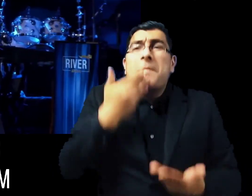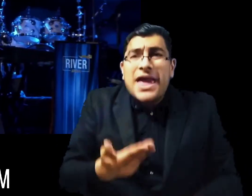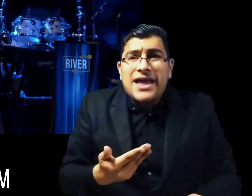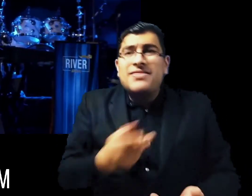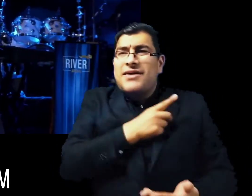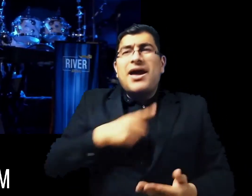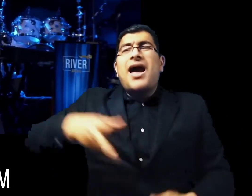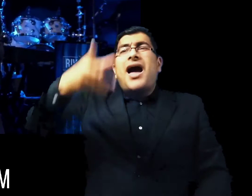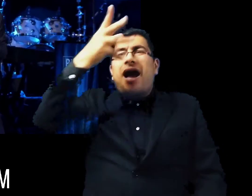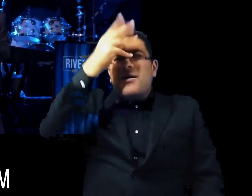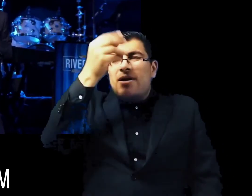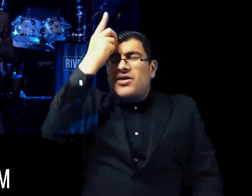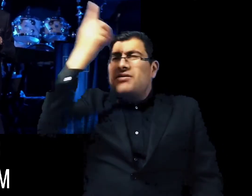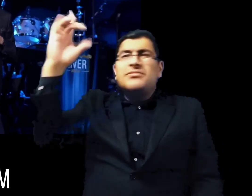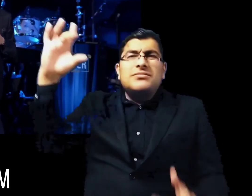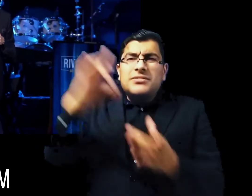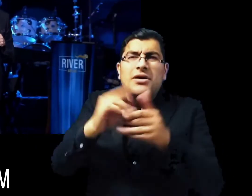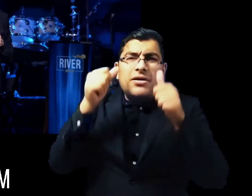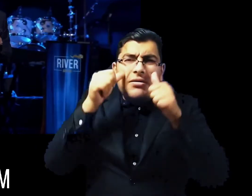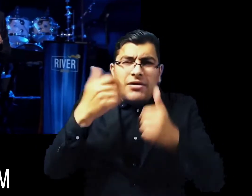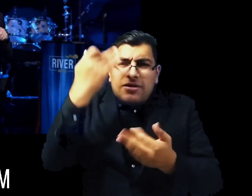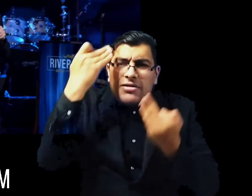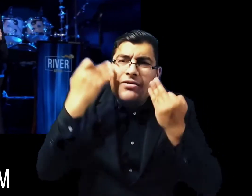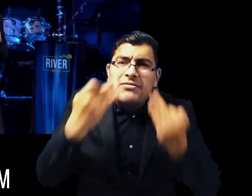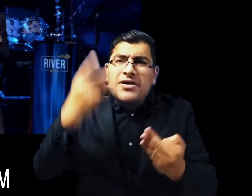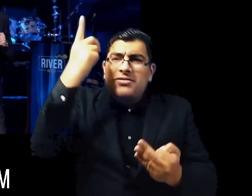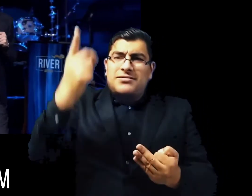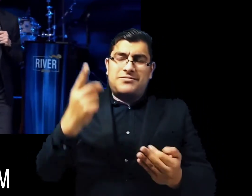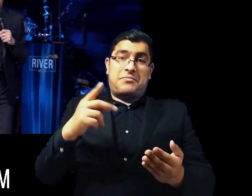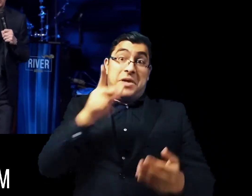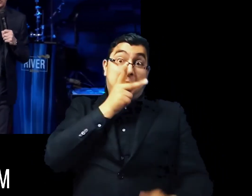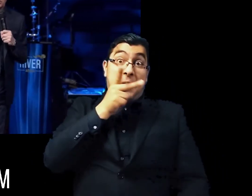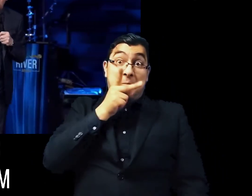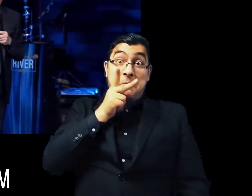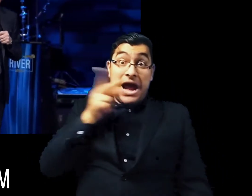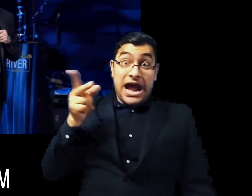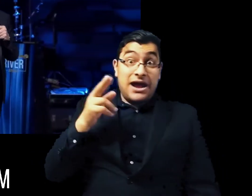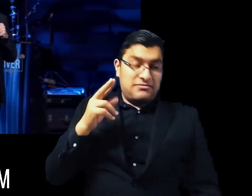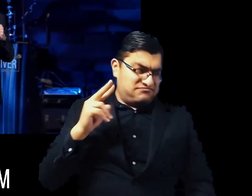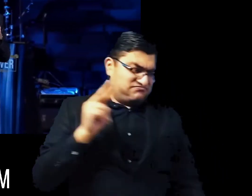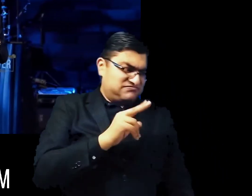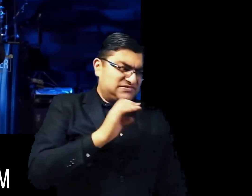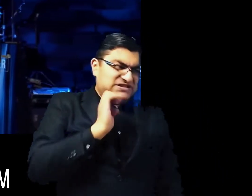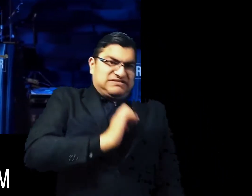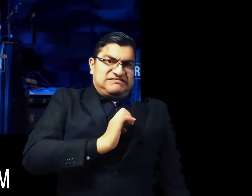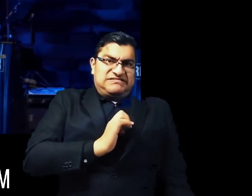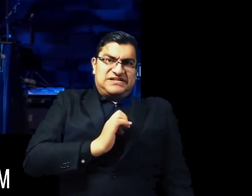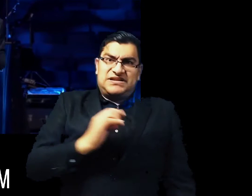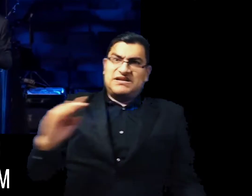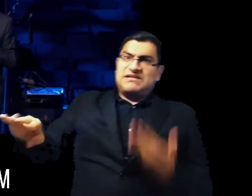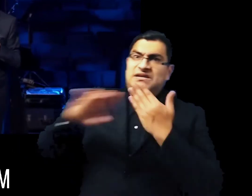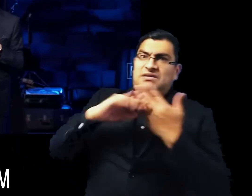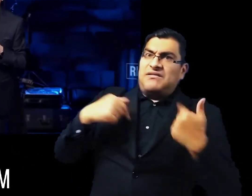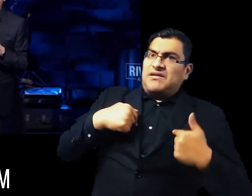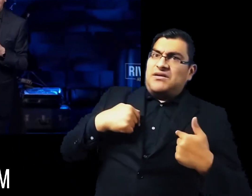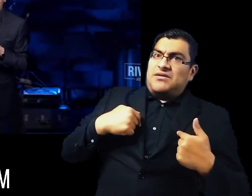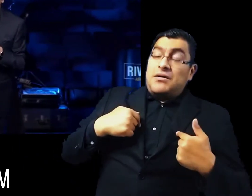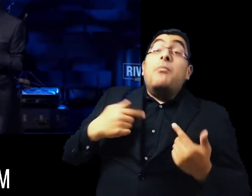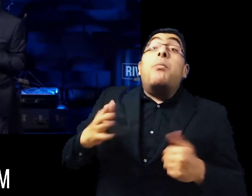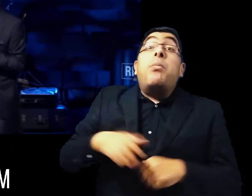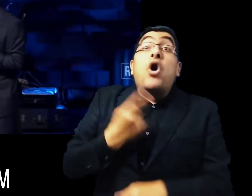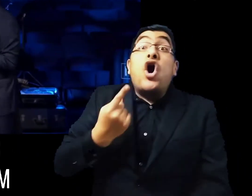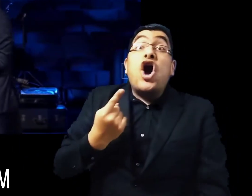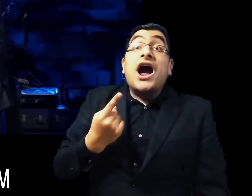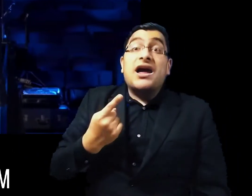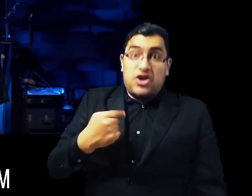que aprender. Mi padre no tenía razón. Yo no ocasioné el cáncer de mi mamá. Yo